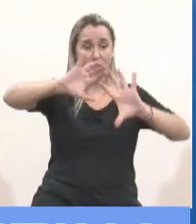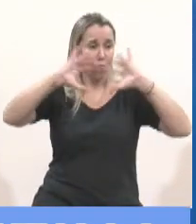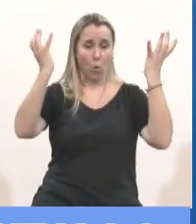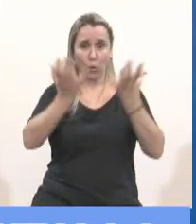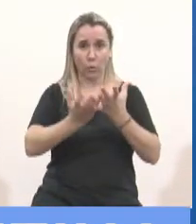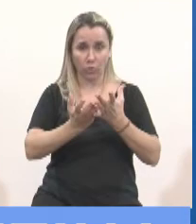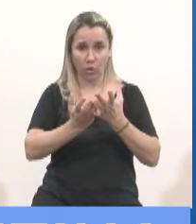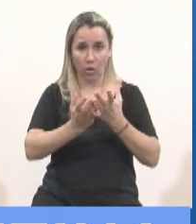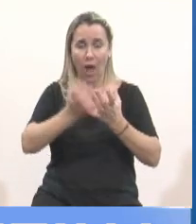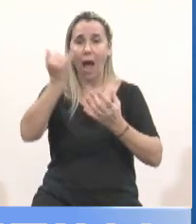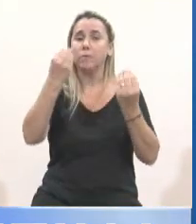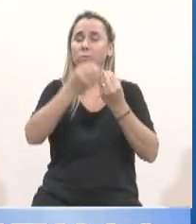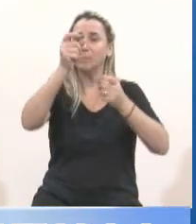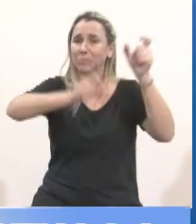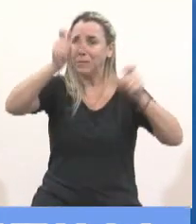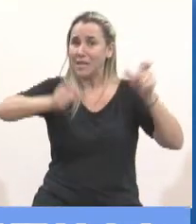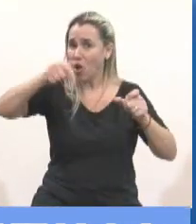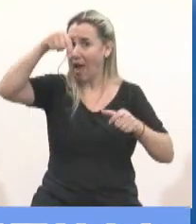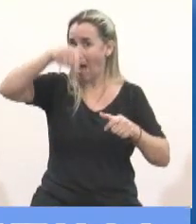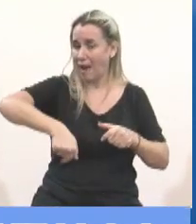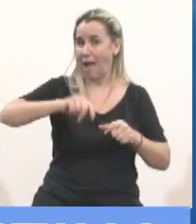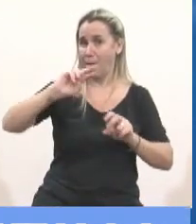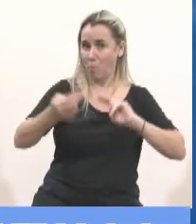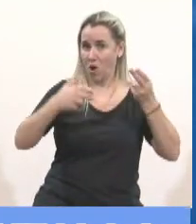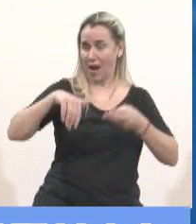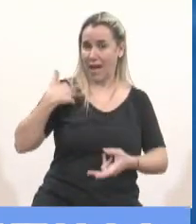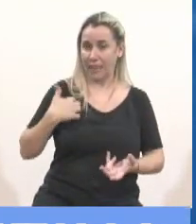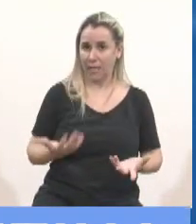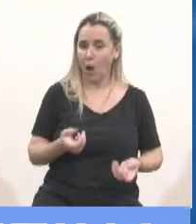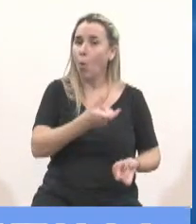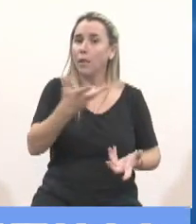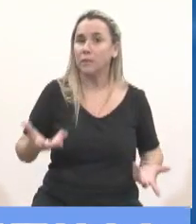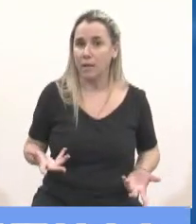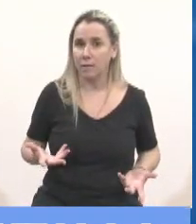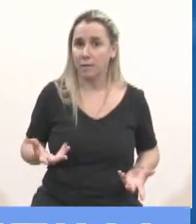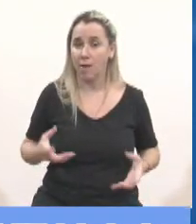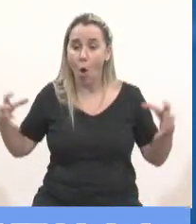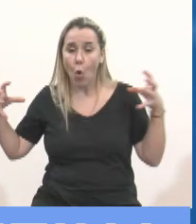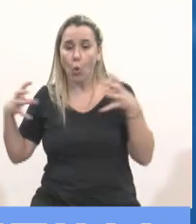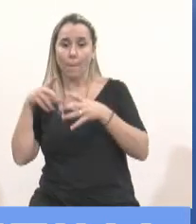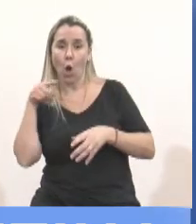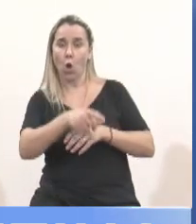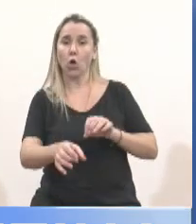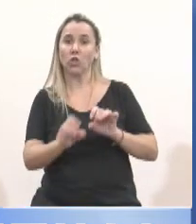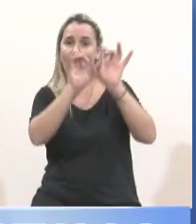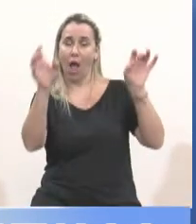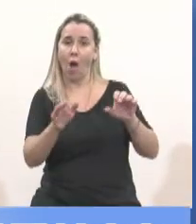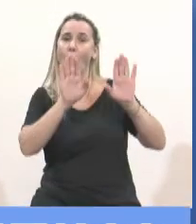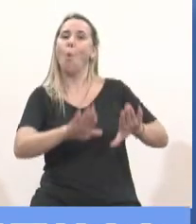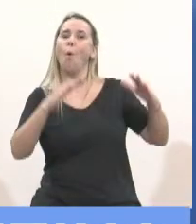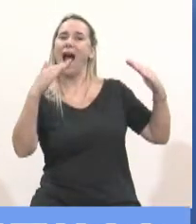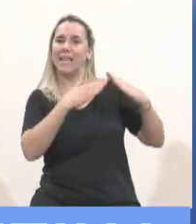mundo? ¿Y cuántas personas perdieron la vida hoy en la República Argentina? Y obviamente que los anticuarentena, de esos que salieron a